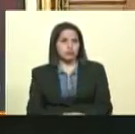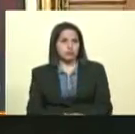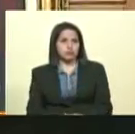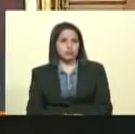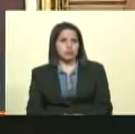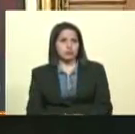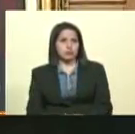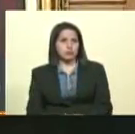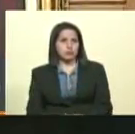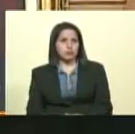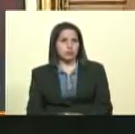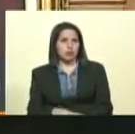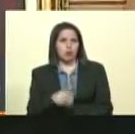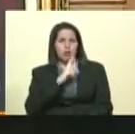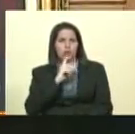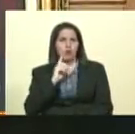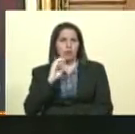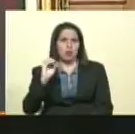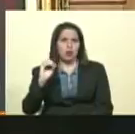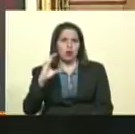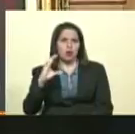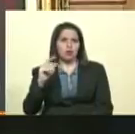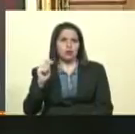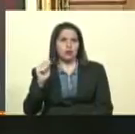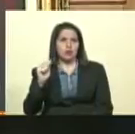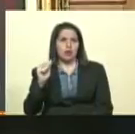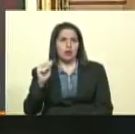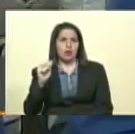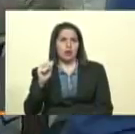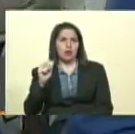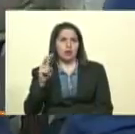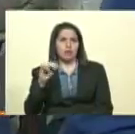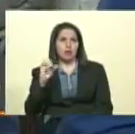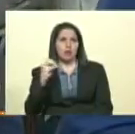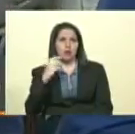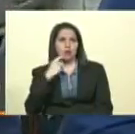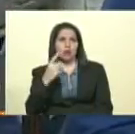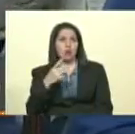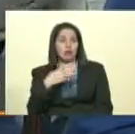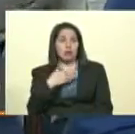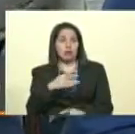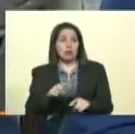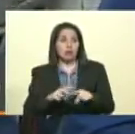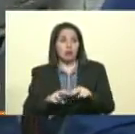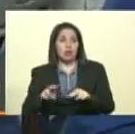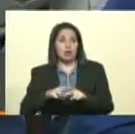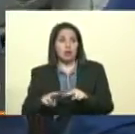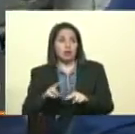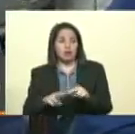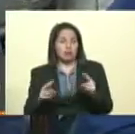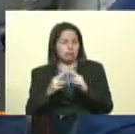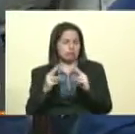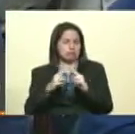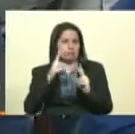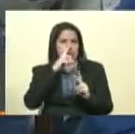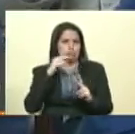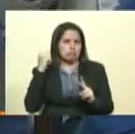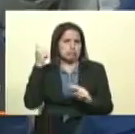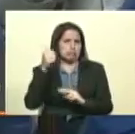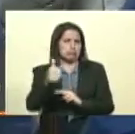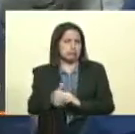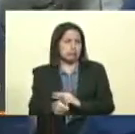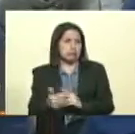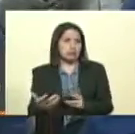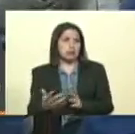llamado Octavio Solórzano, que yo lo conozco de que era un niño. No puedo decir de que